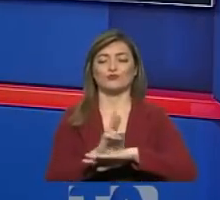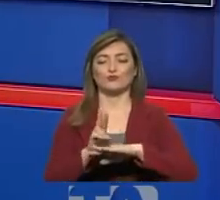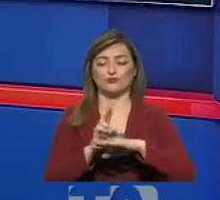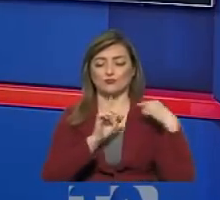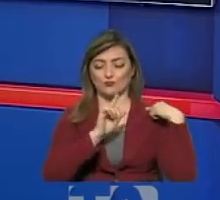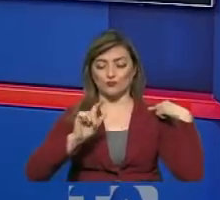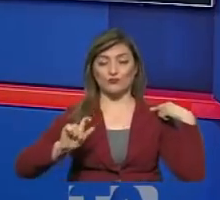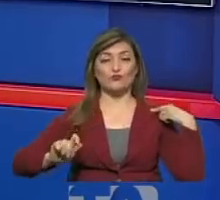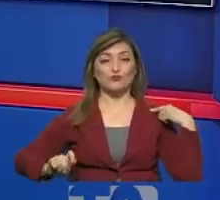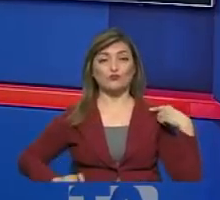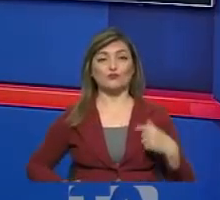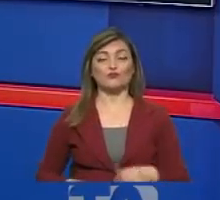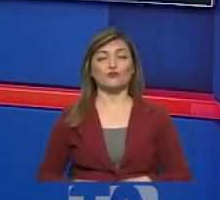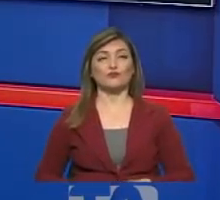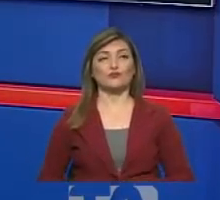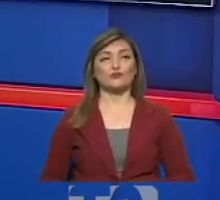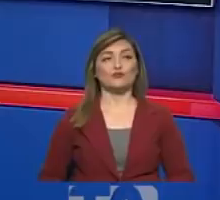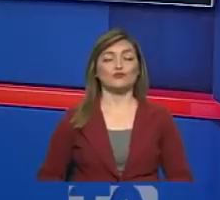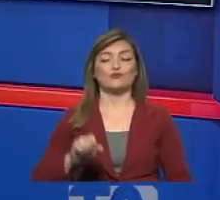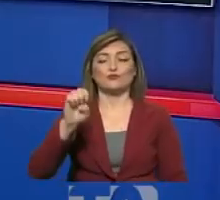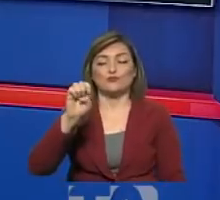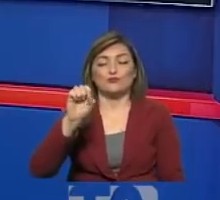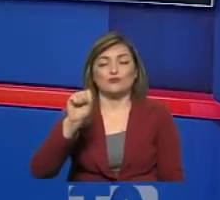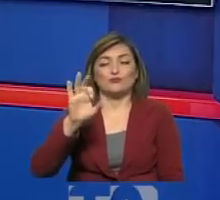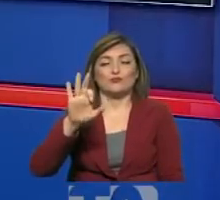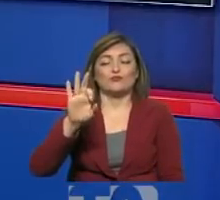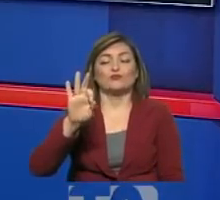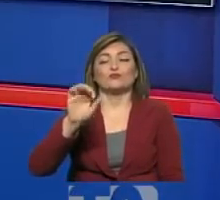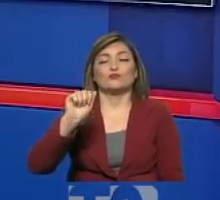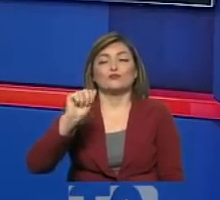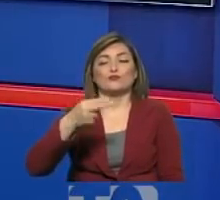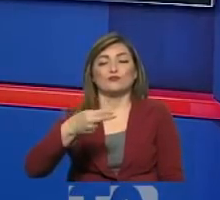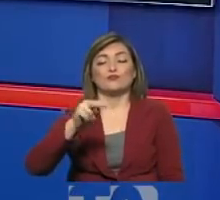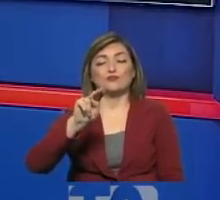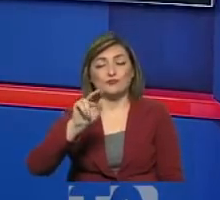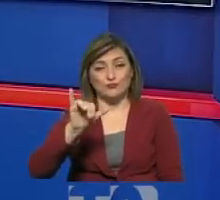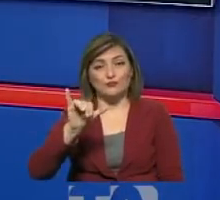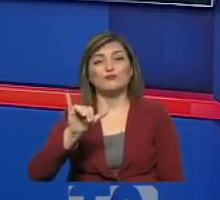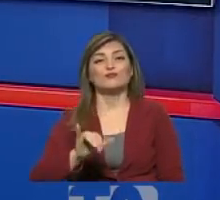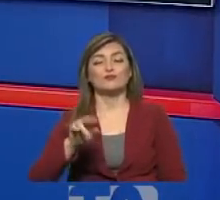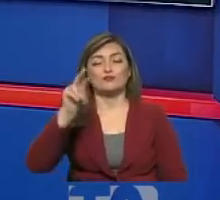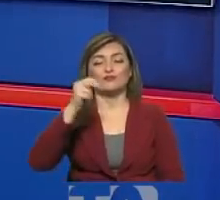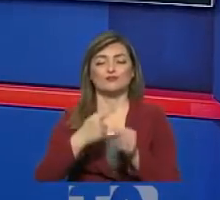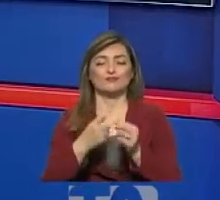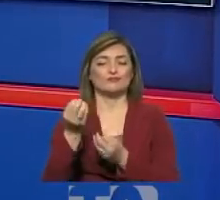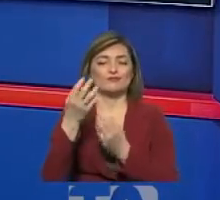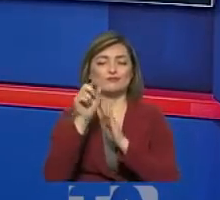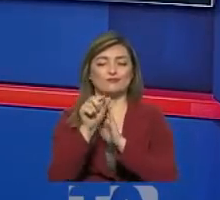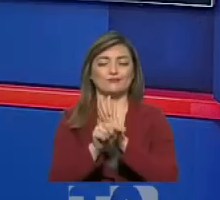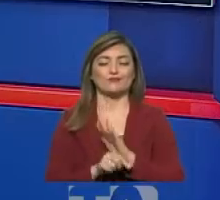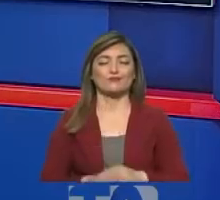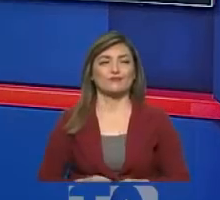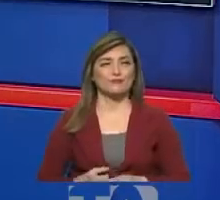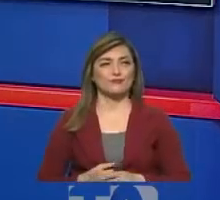del cinturón de seguridad. Stephanie Paz se encuentra en Avenida Naciones Unidas y Japón, específicamente, esto en el norte de Quito, para comentarnos más detalles de